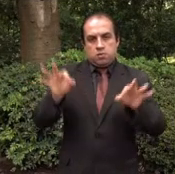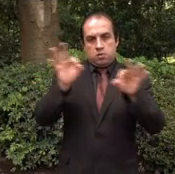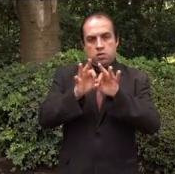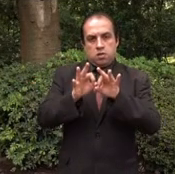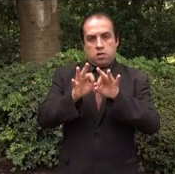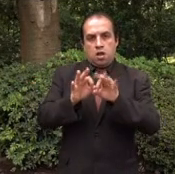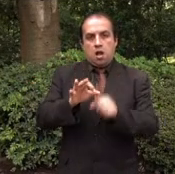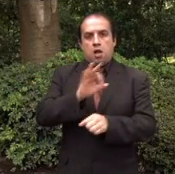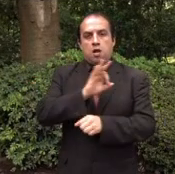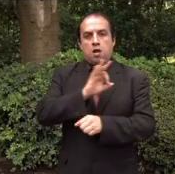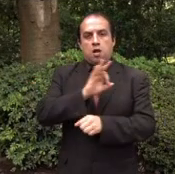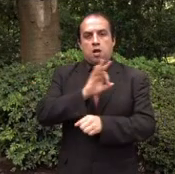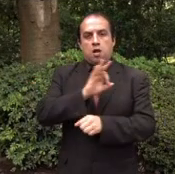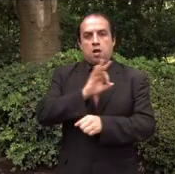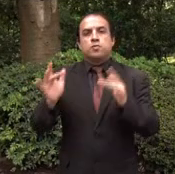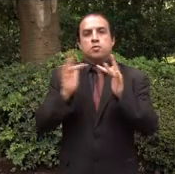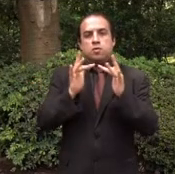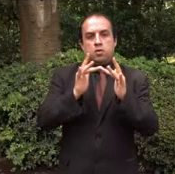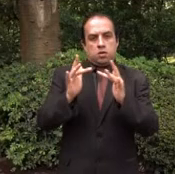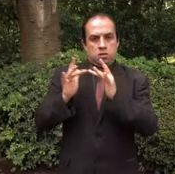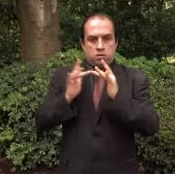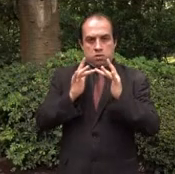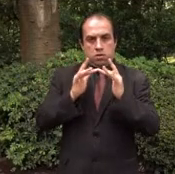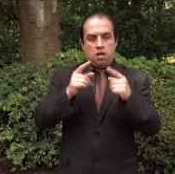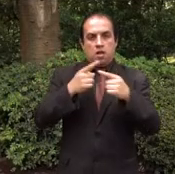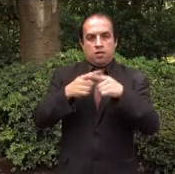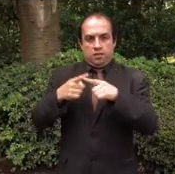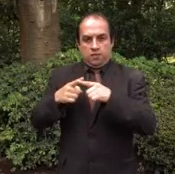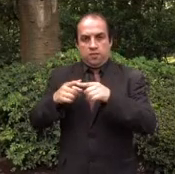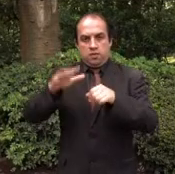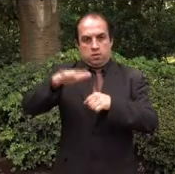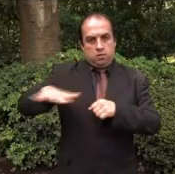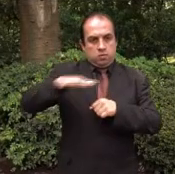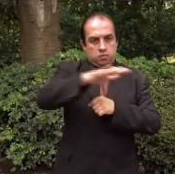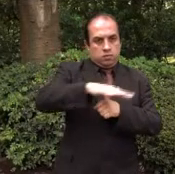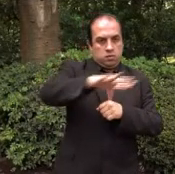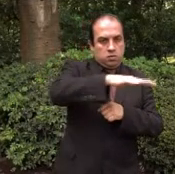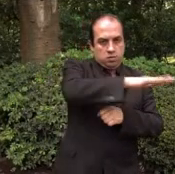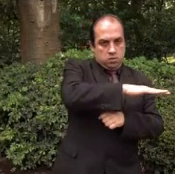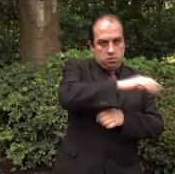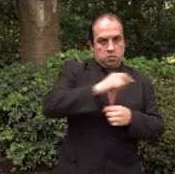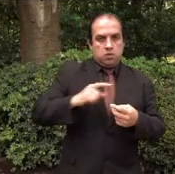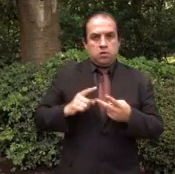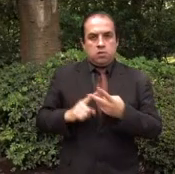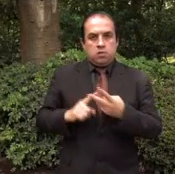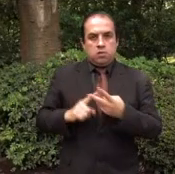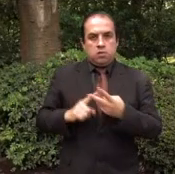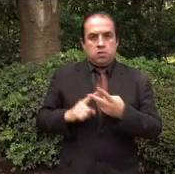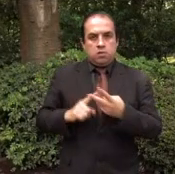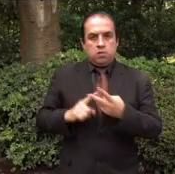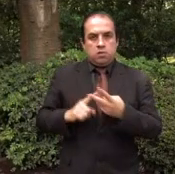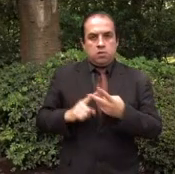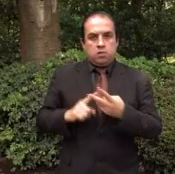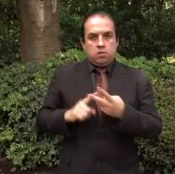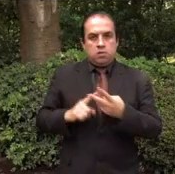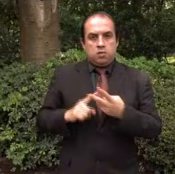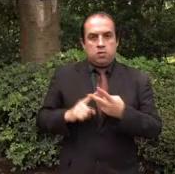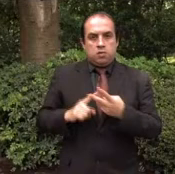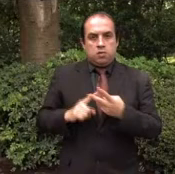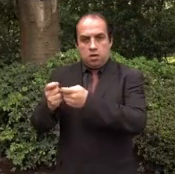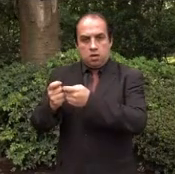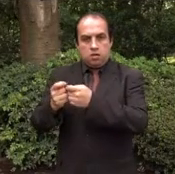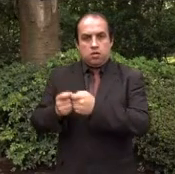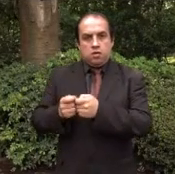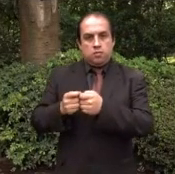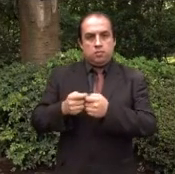la posibilidad de conectar sus distintas secciones. A partir de la entrega de los pinos de